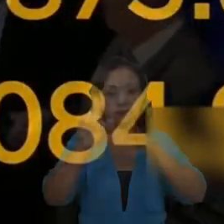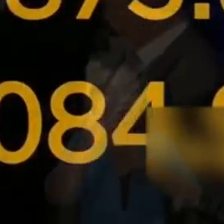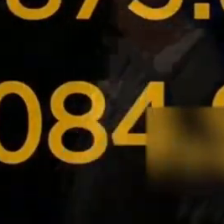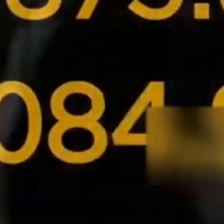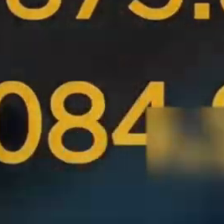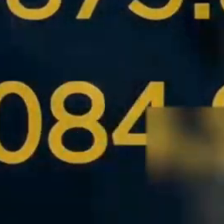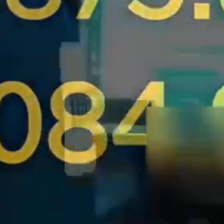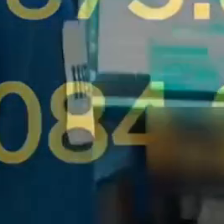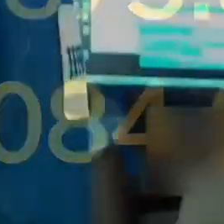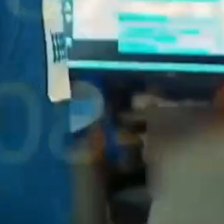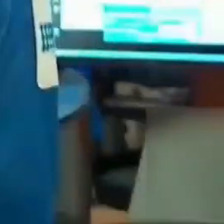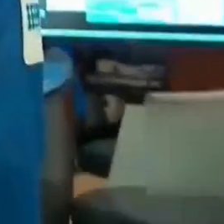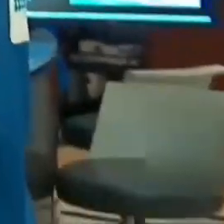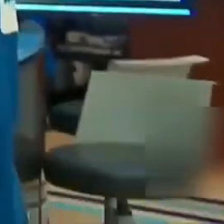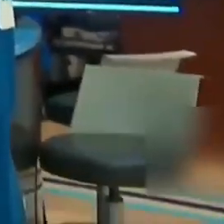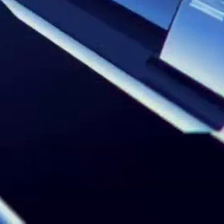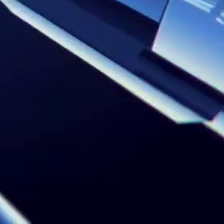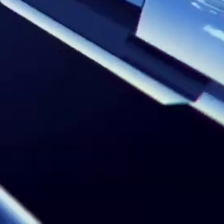escoto